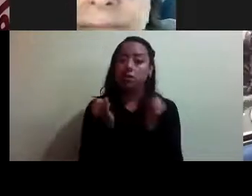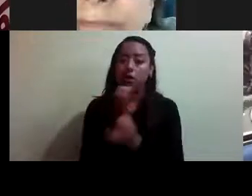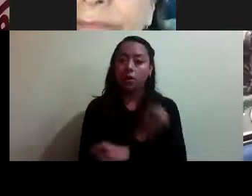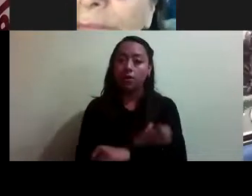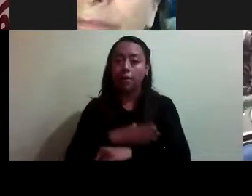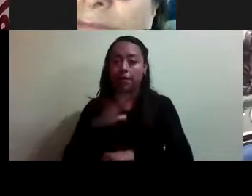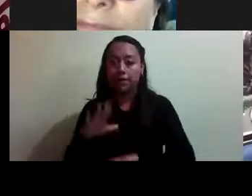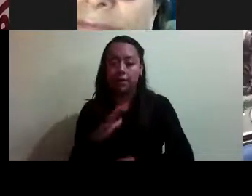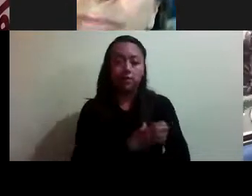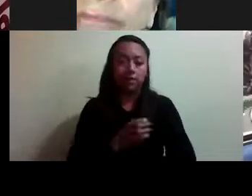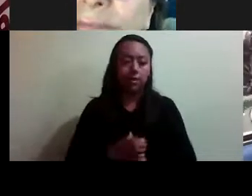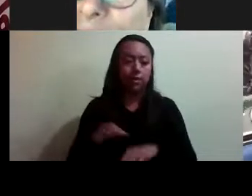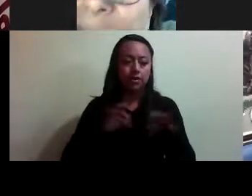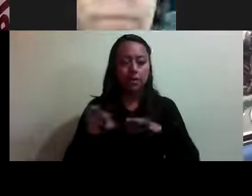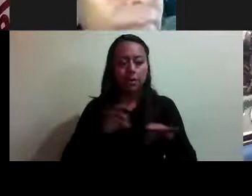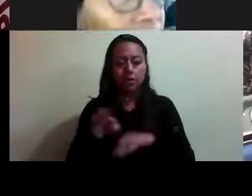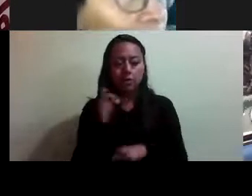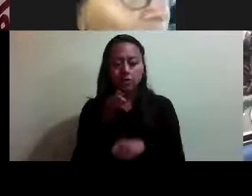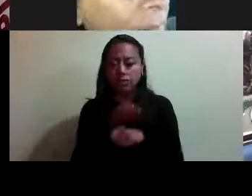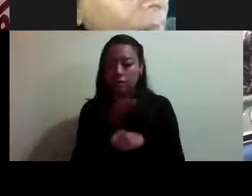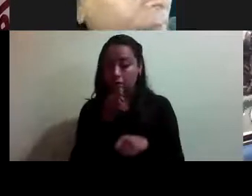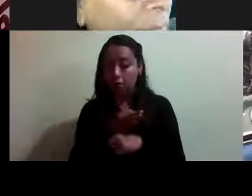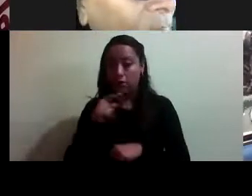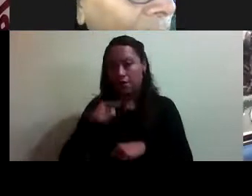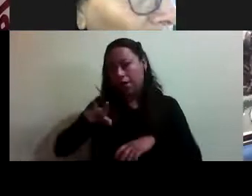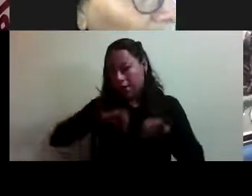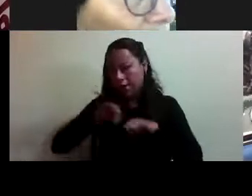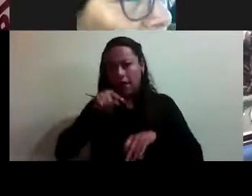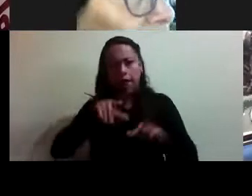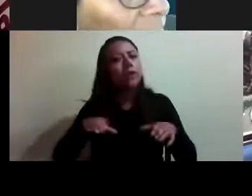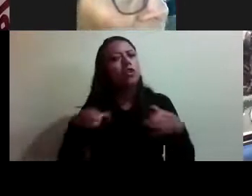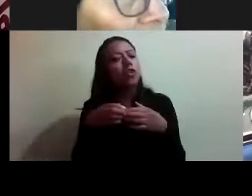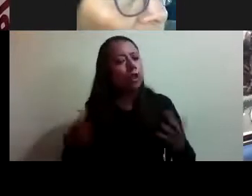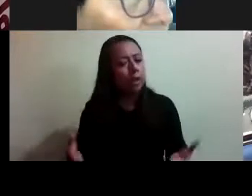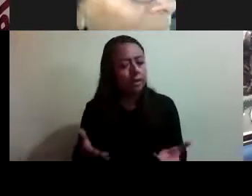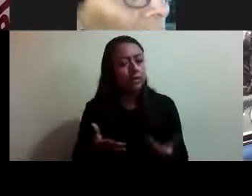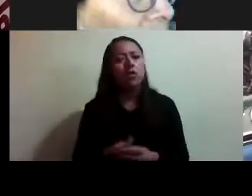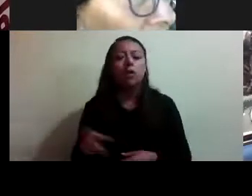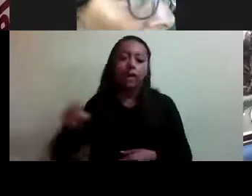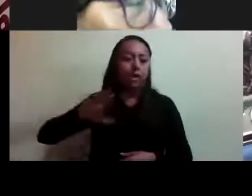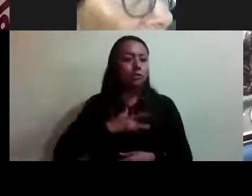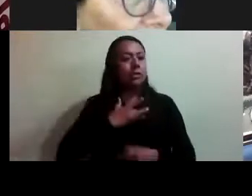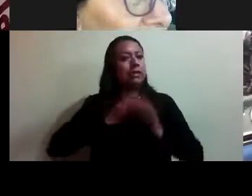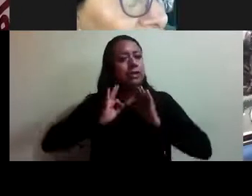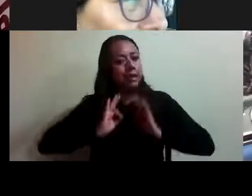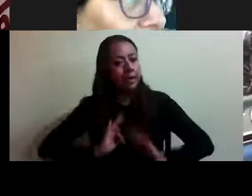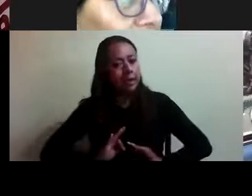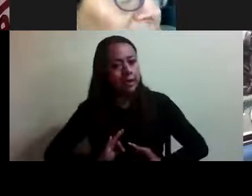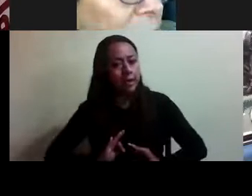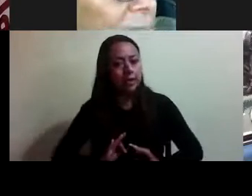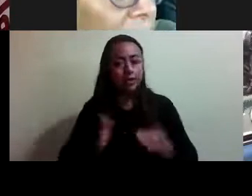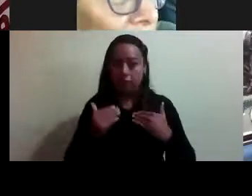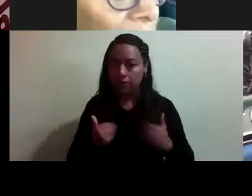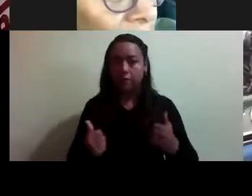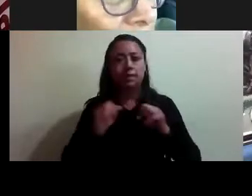del Congreso Capitalino de la primera legislatura tengan la tranquilidad y la claridad de que en